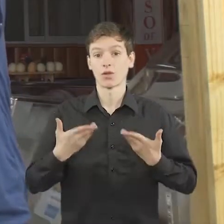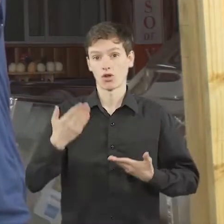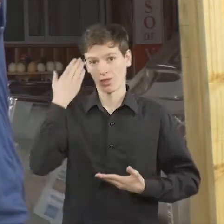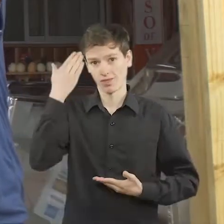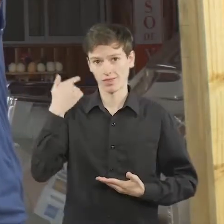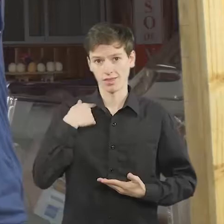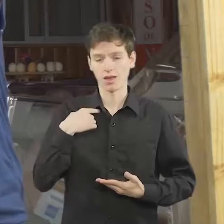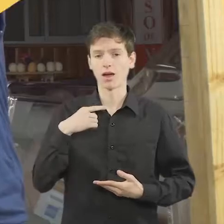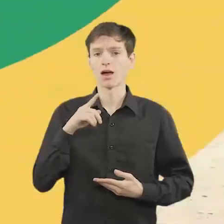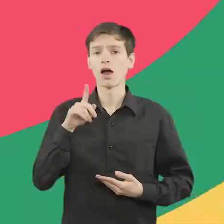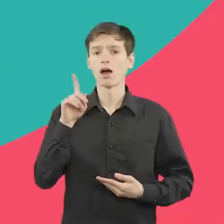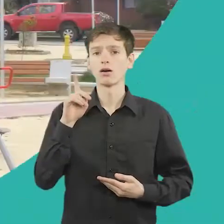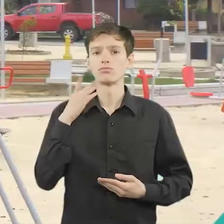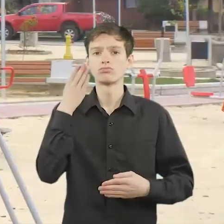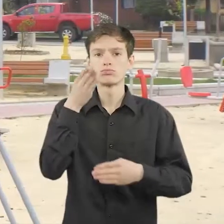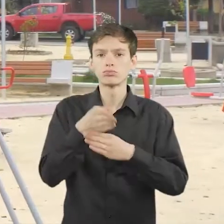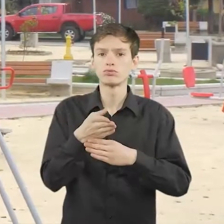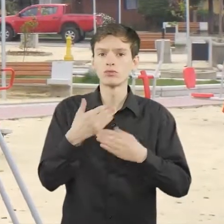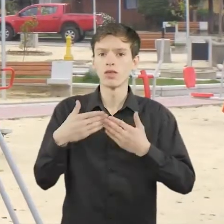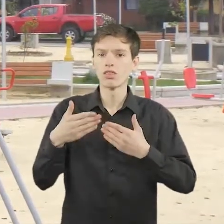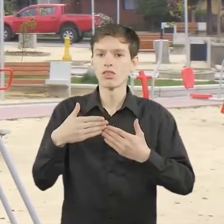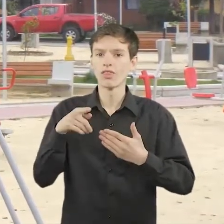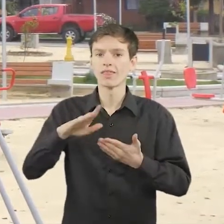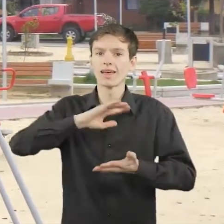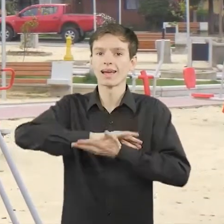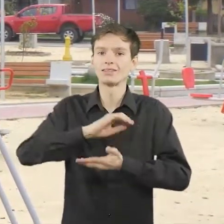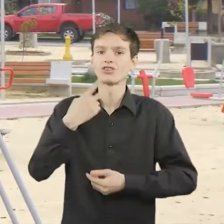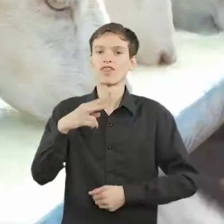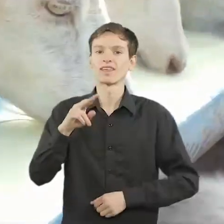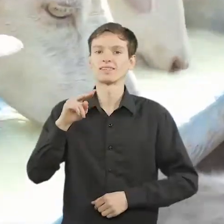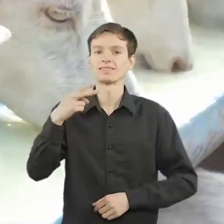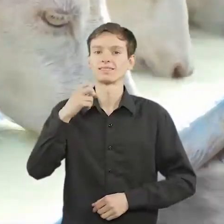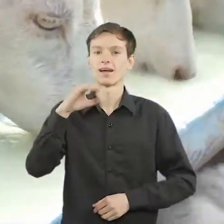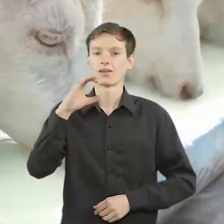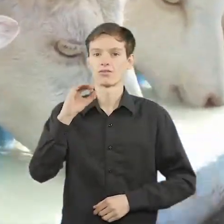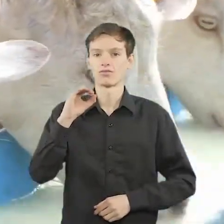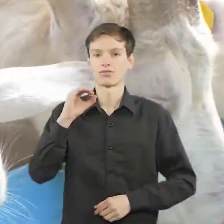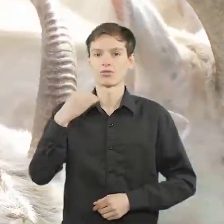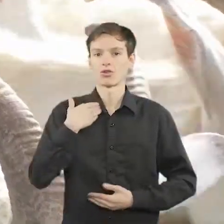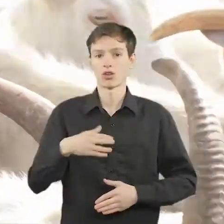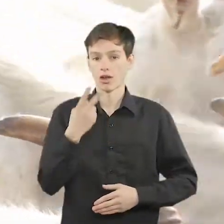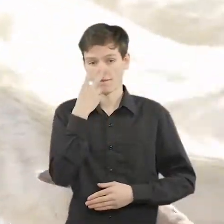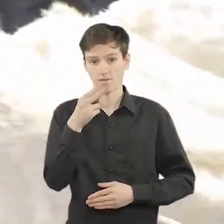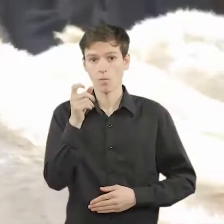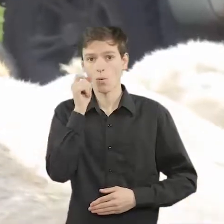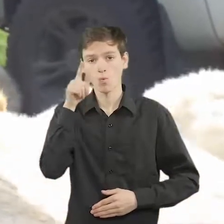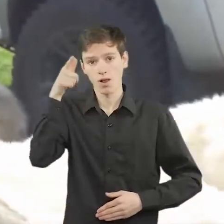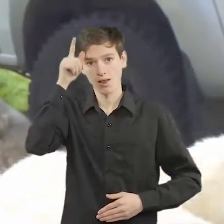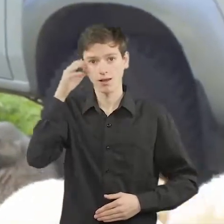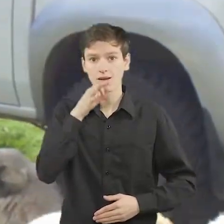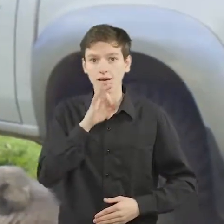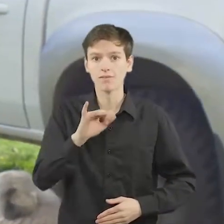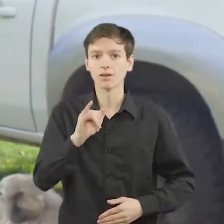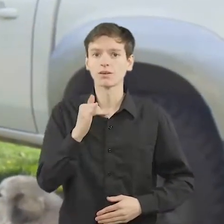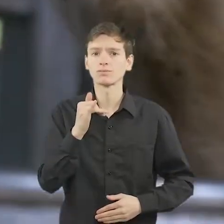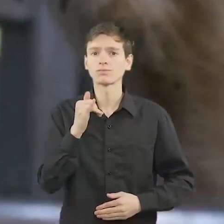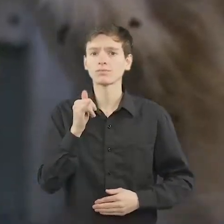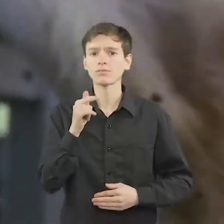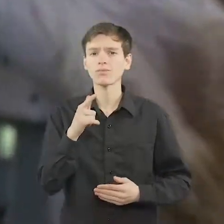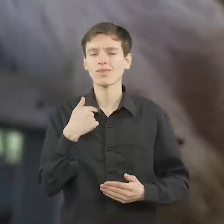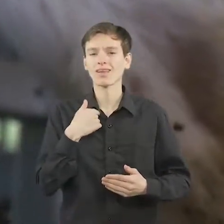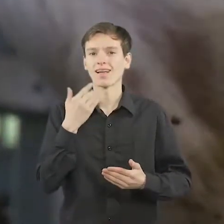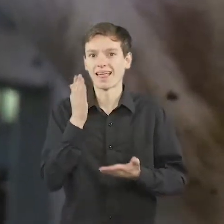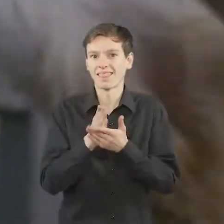despiden con las manos en la cámara. Hoy día estuve en la quesería quesos de chanco. Fuimos a ver las cabras. Y